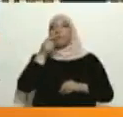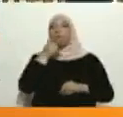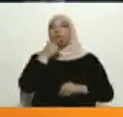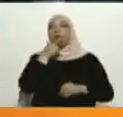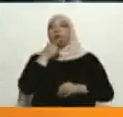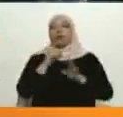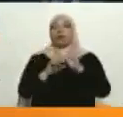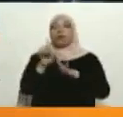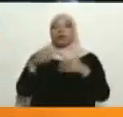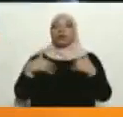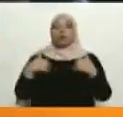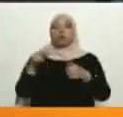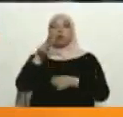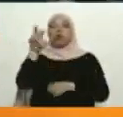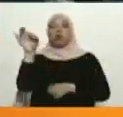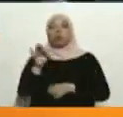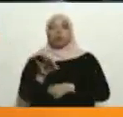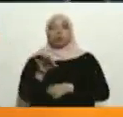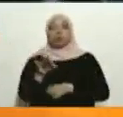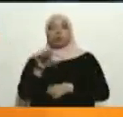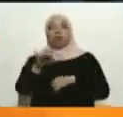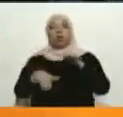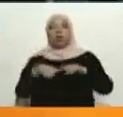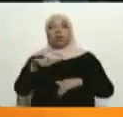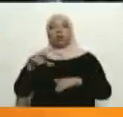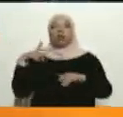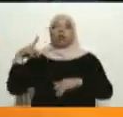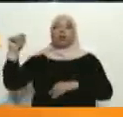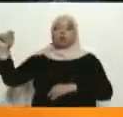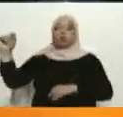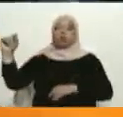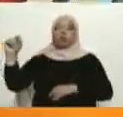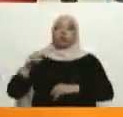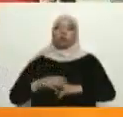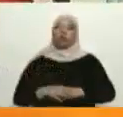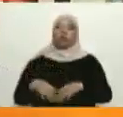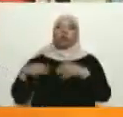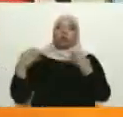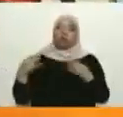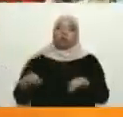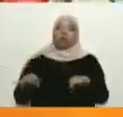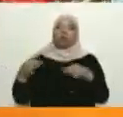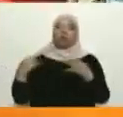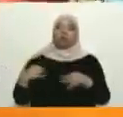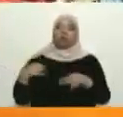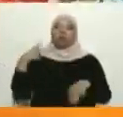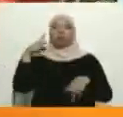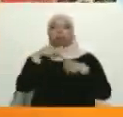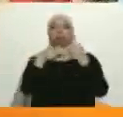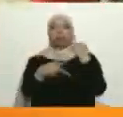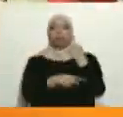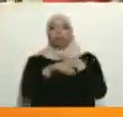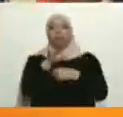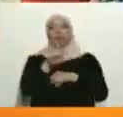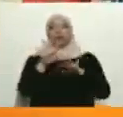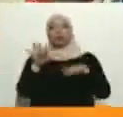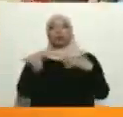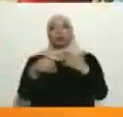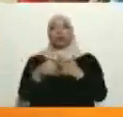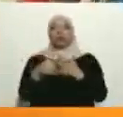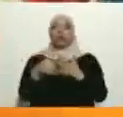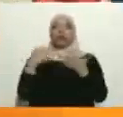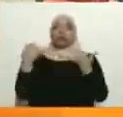el desarrollo de ello treinta por ciento de las personas se fueron a los sitios de naturaleza los parques nacionales cuarenta y cuatro parques nacionales tiene